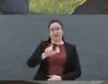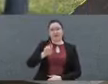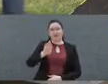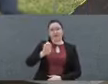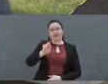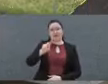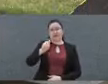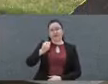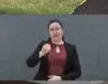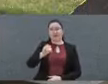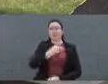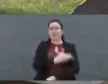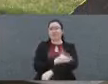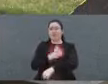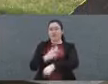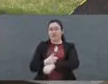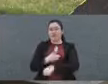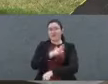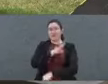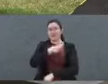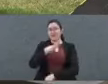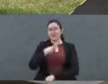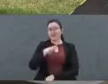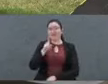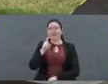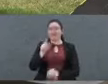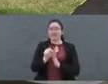Paredes, coordinador general del sistema de aguas.